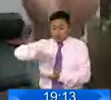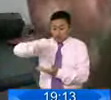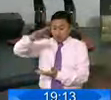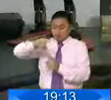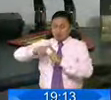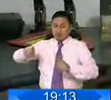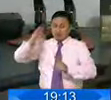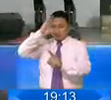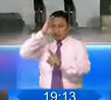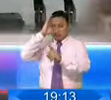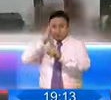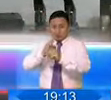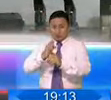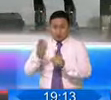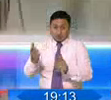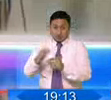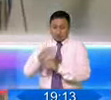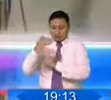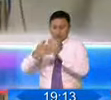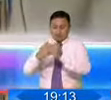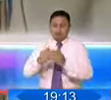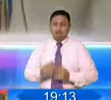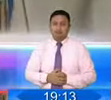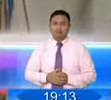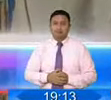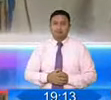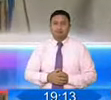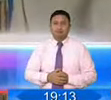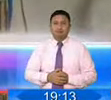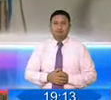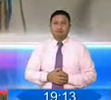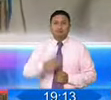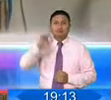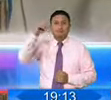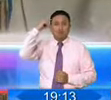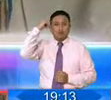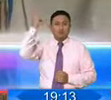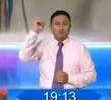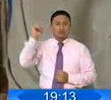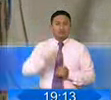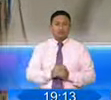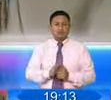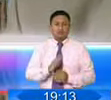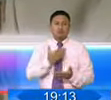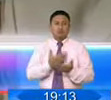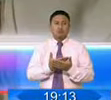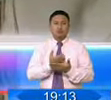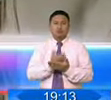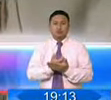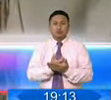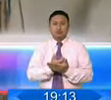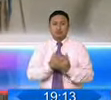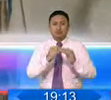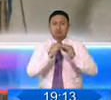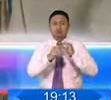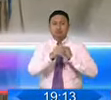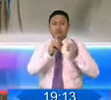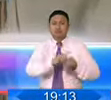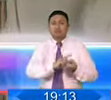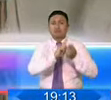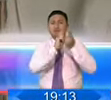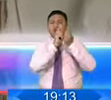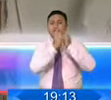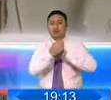es cheque en blanco y al infinito. El gobierno necesita enviar una propuesta económica urgente que cambie la